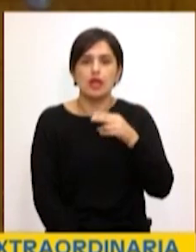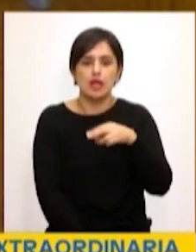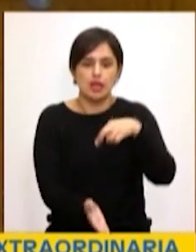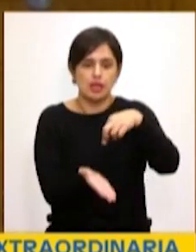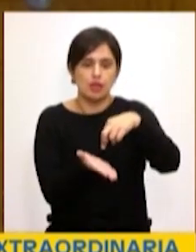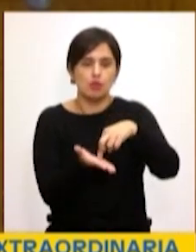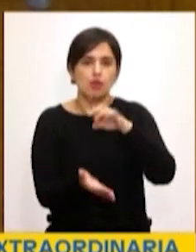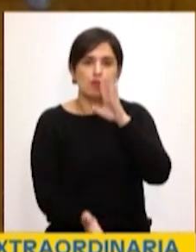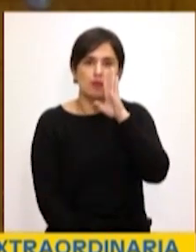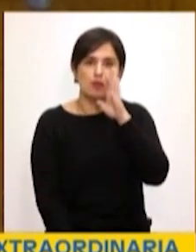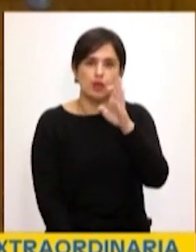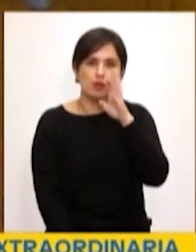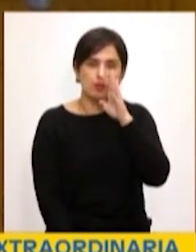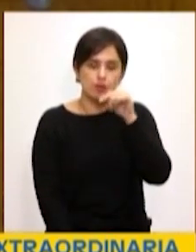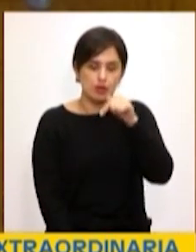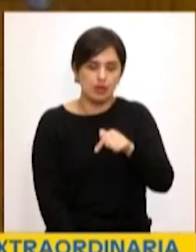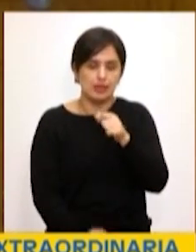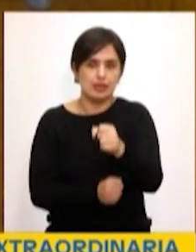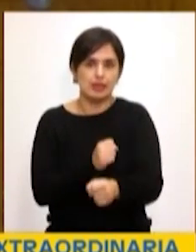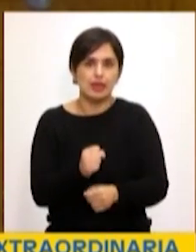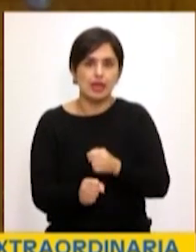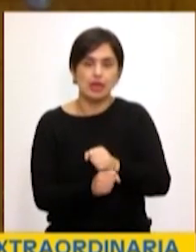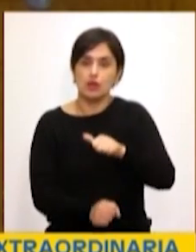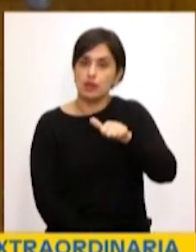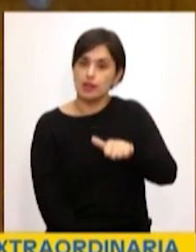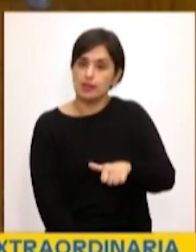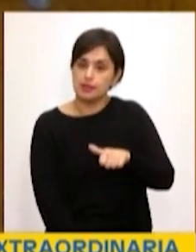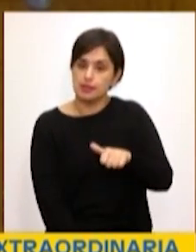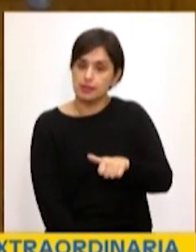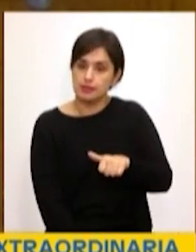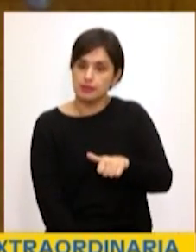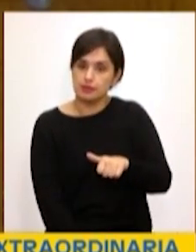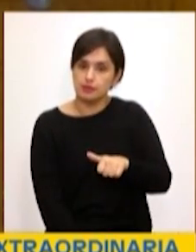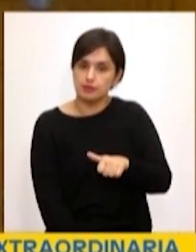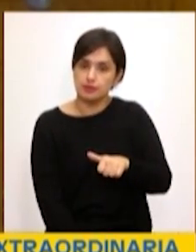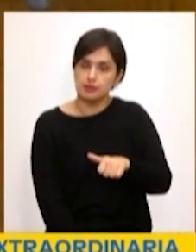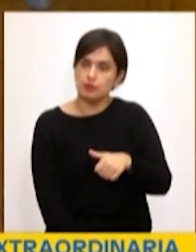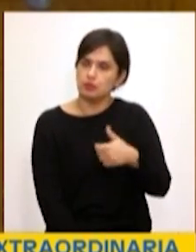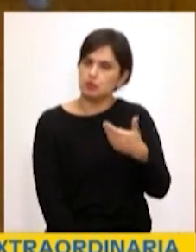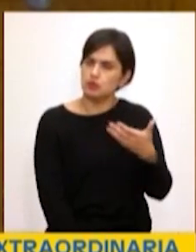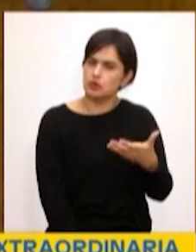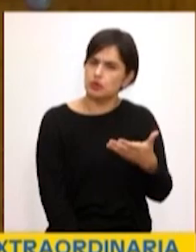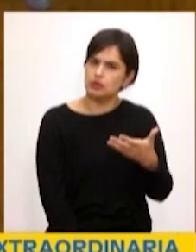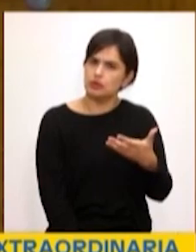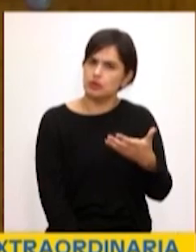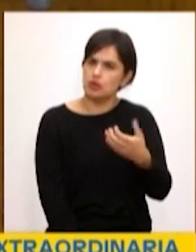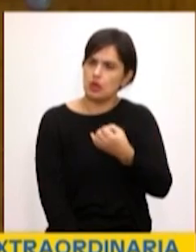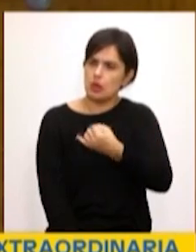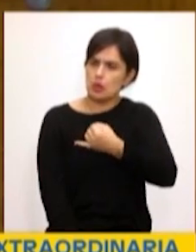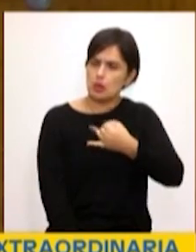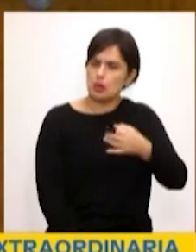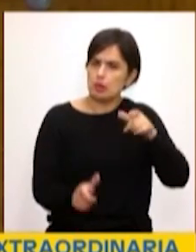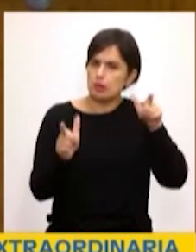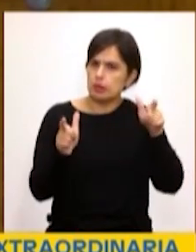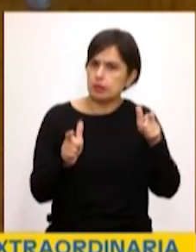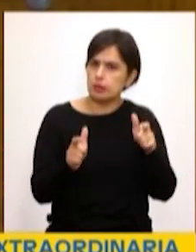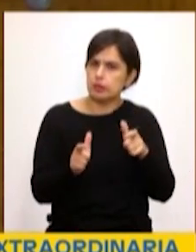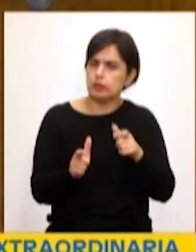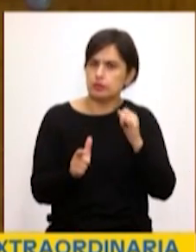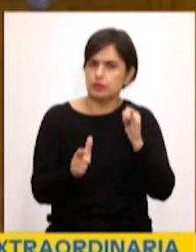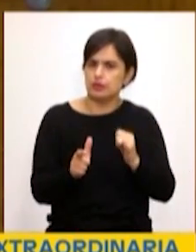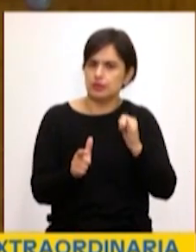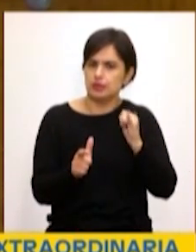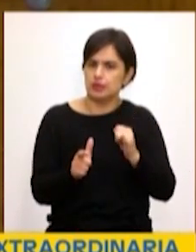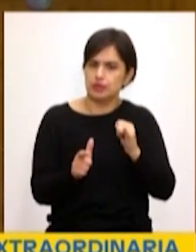del bíobío durante este año 16 por eso a veces de repente las cifras de reducción sin duda que sí